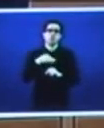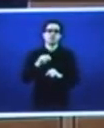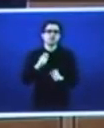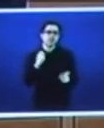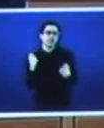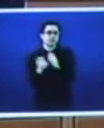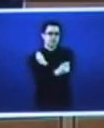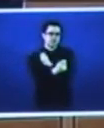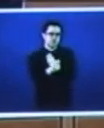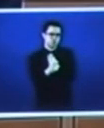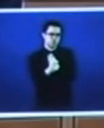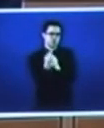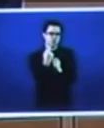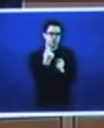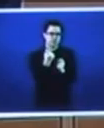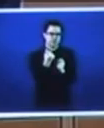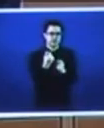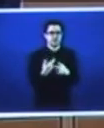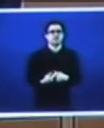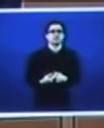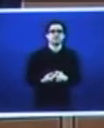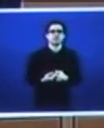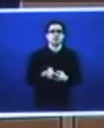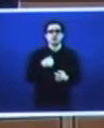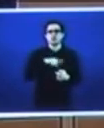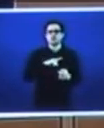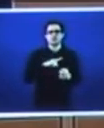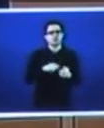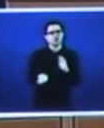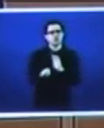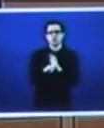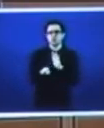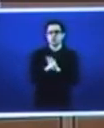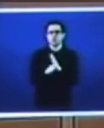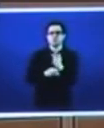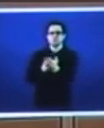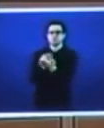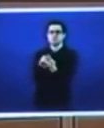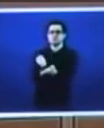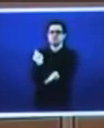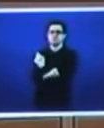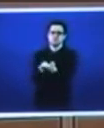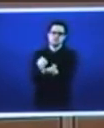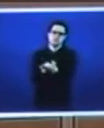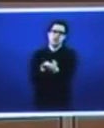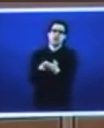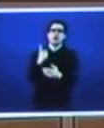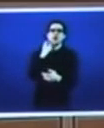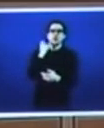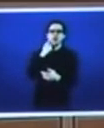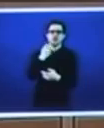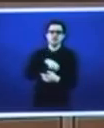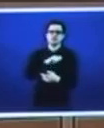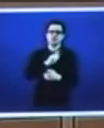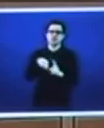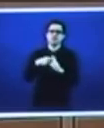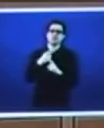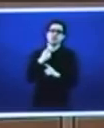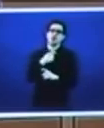certo, nos seguimos insistindo ante o Banco de España e ante a Comisión Nacional de Mercado de Valores que autorizou estes